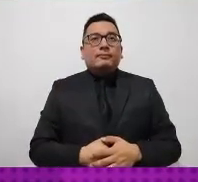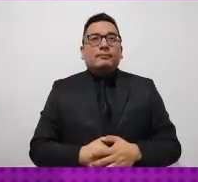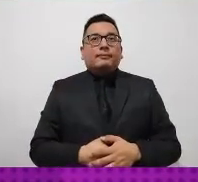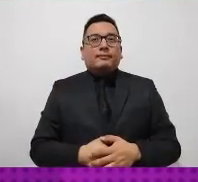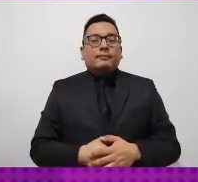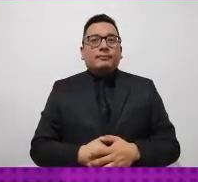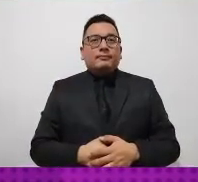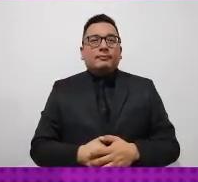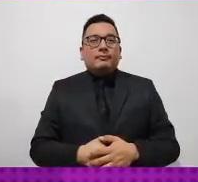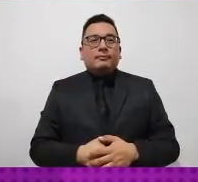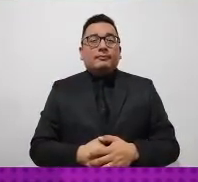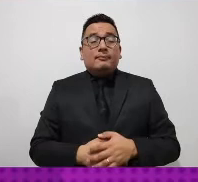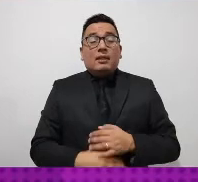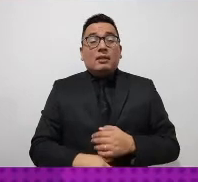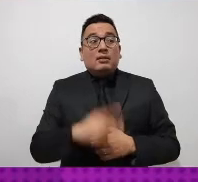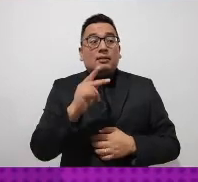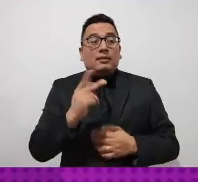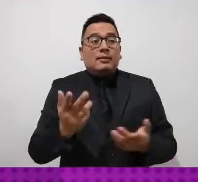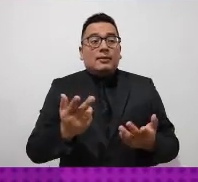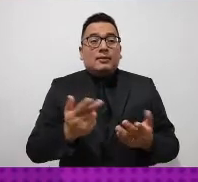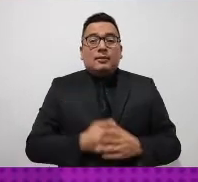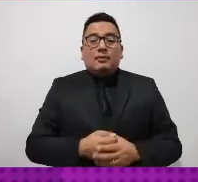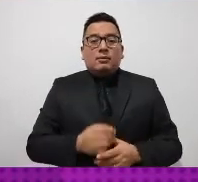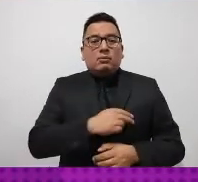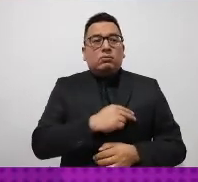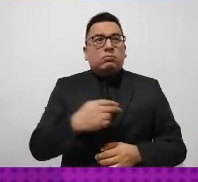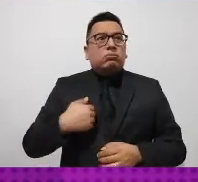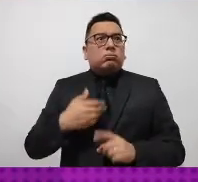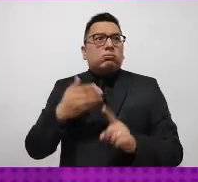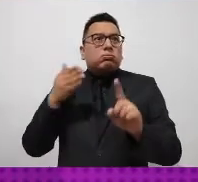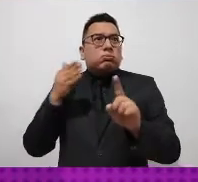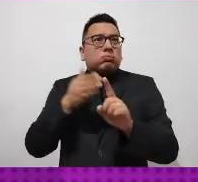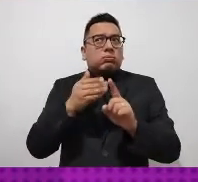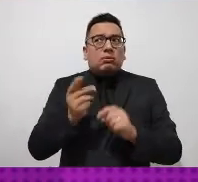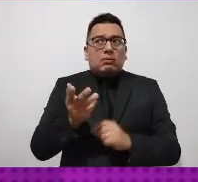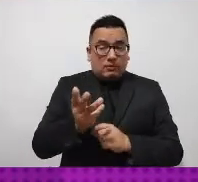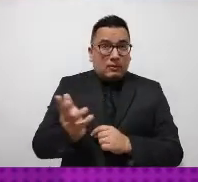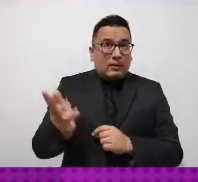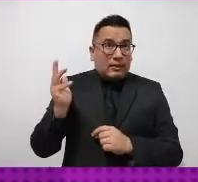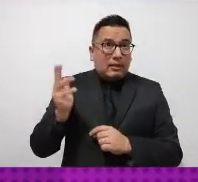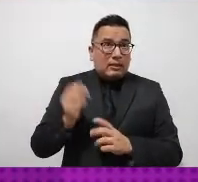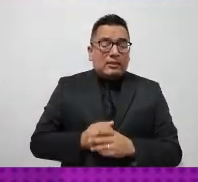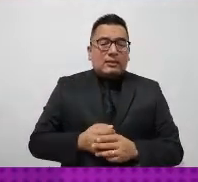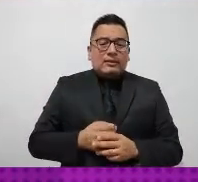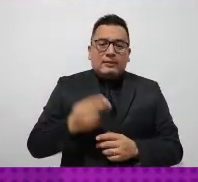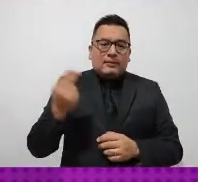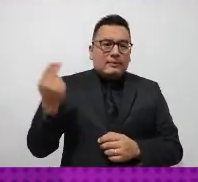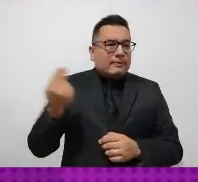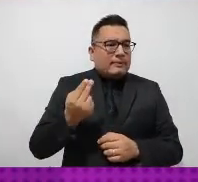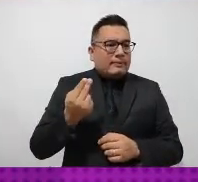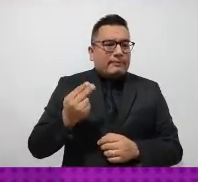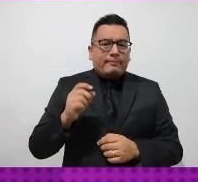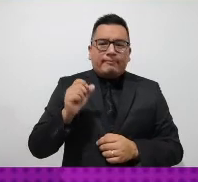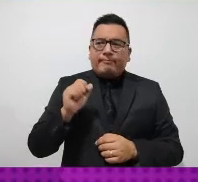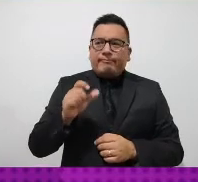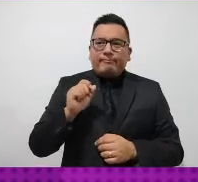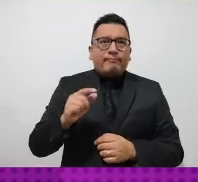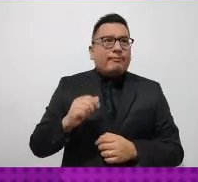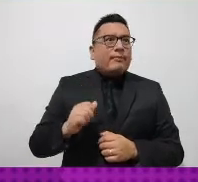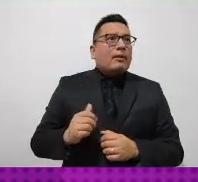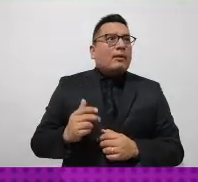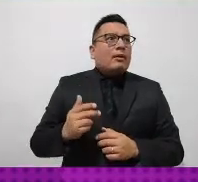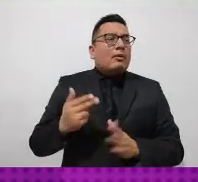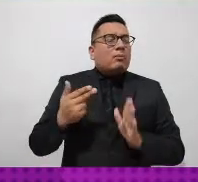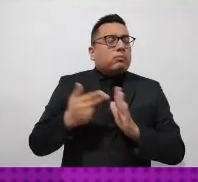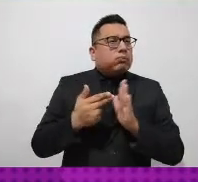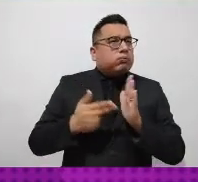mujeres ya electas. Pero a final de cuentas lo que se busca es que a ellas se les dote por igual de todas las